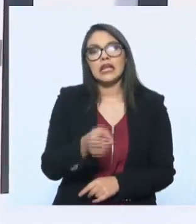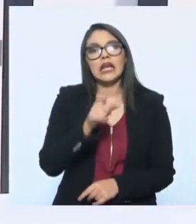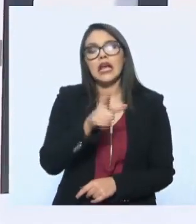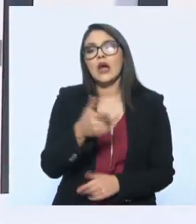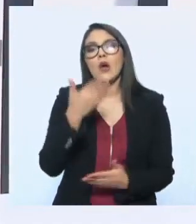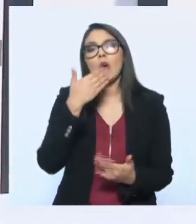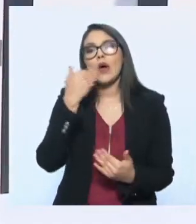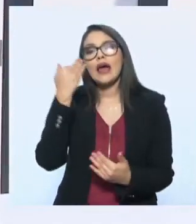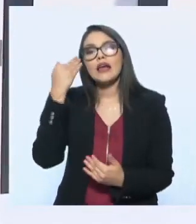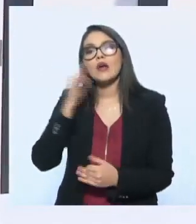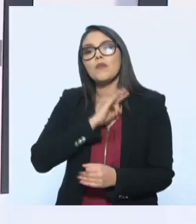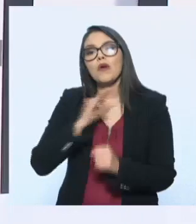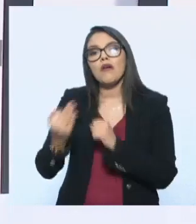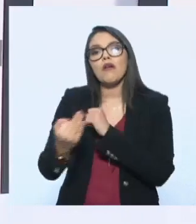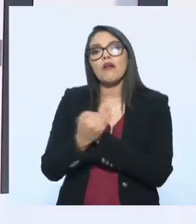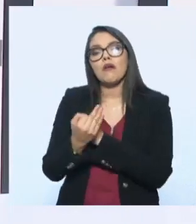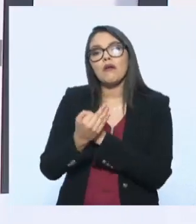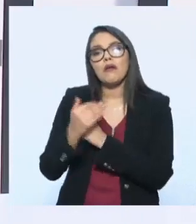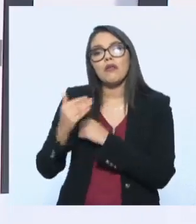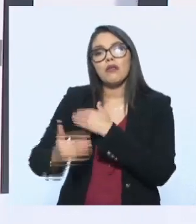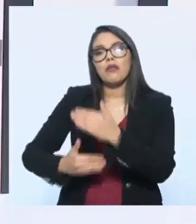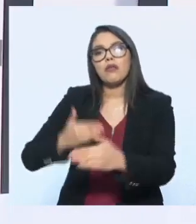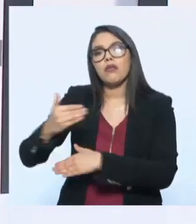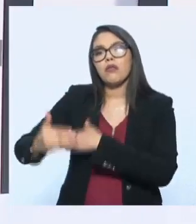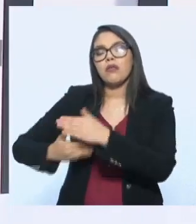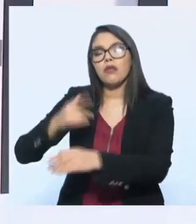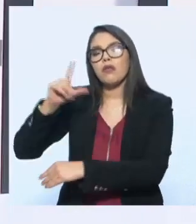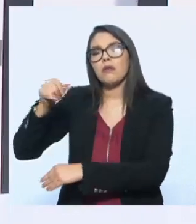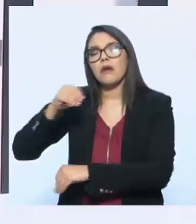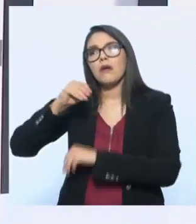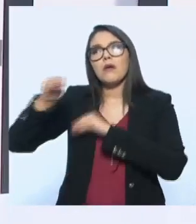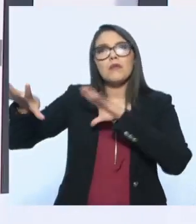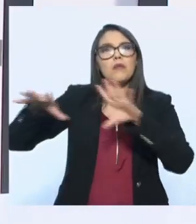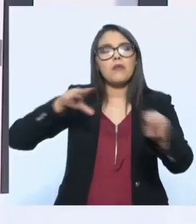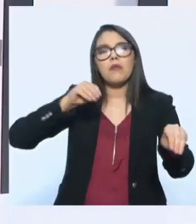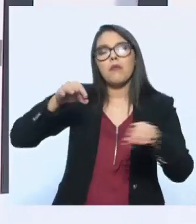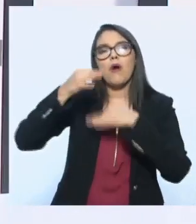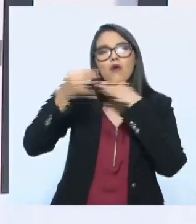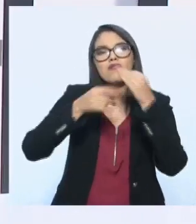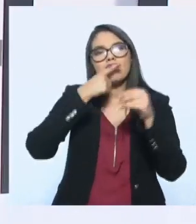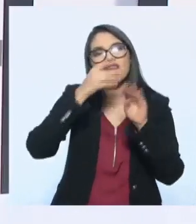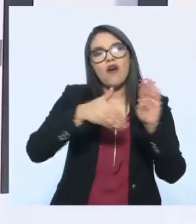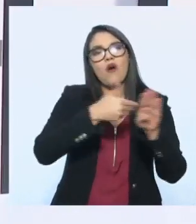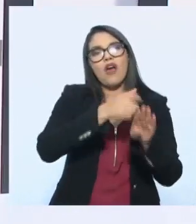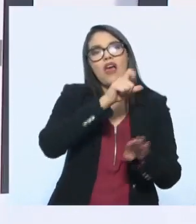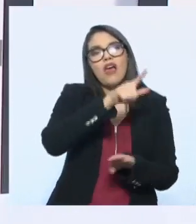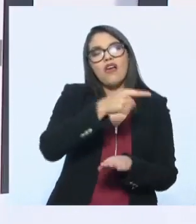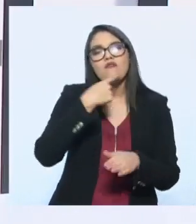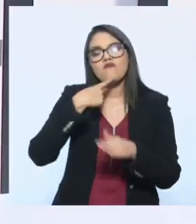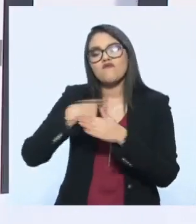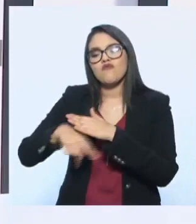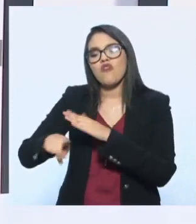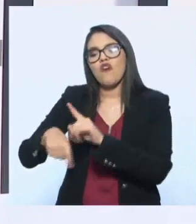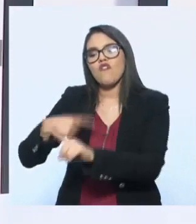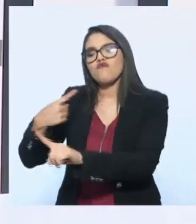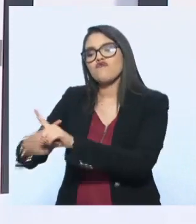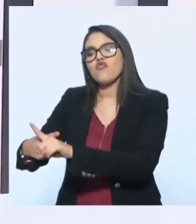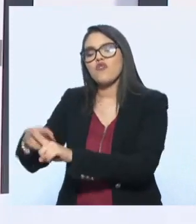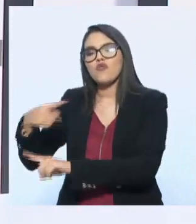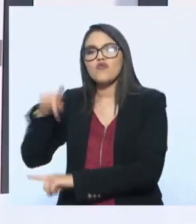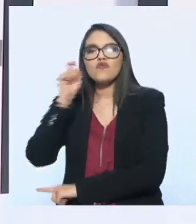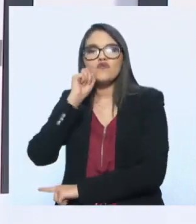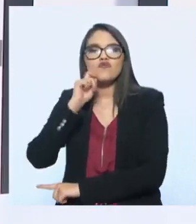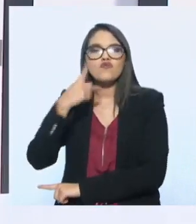tiempo de poderse defender. Cuando se vino toda la publicación de noticias respecto a este tema, solicitó una segunda reunión con los diputados para